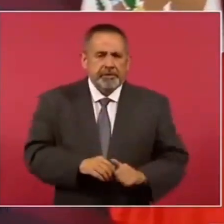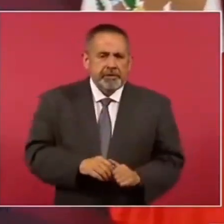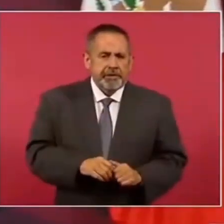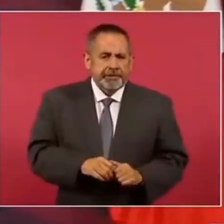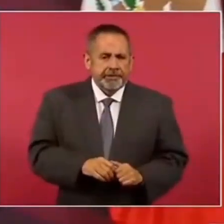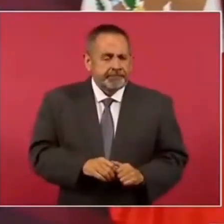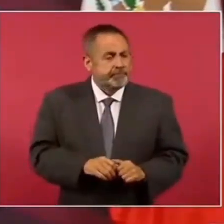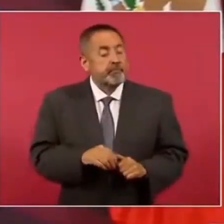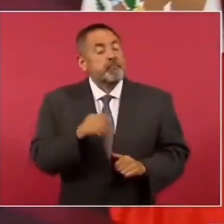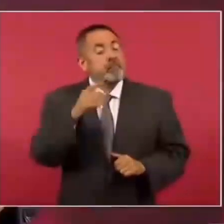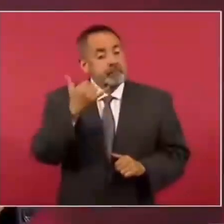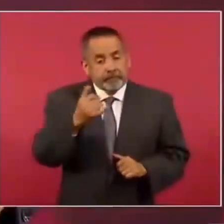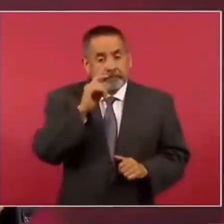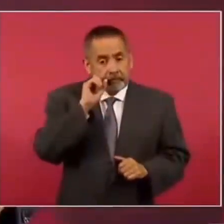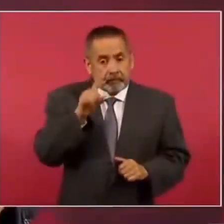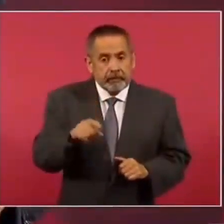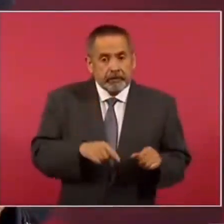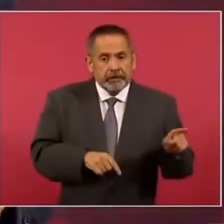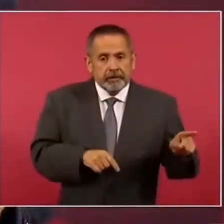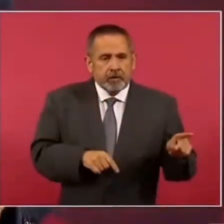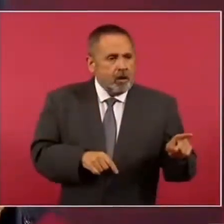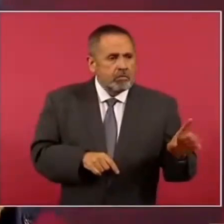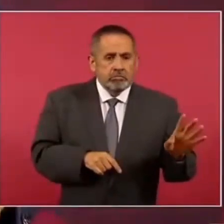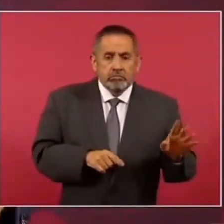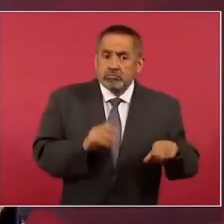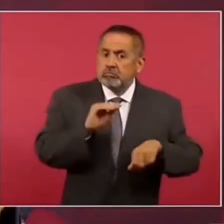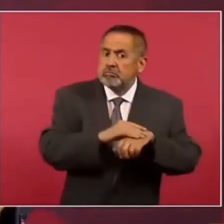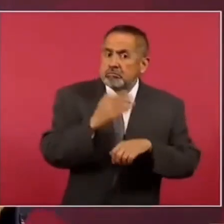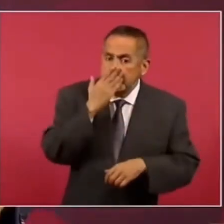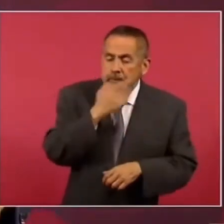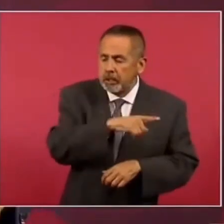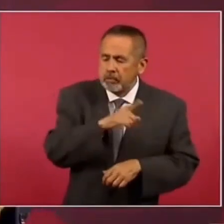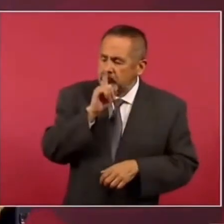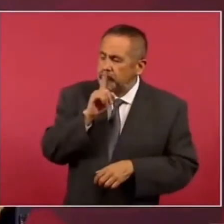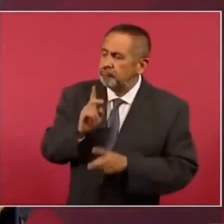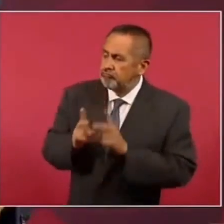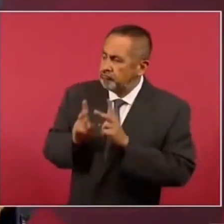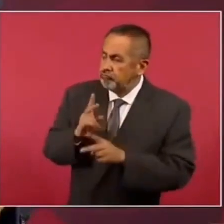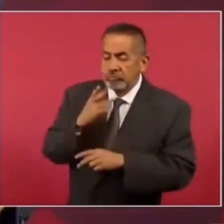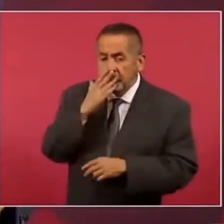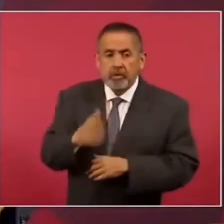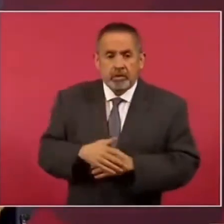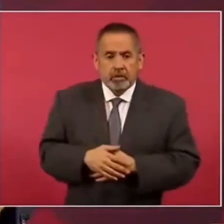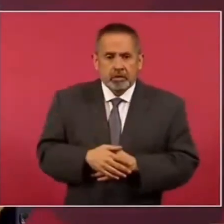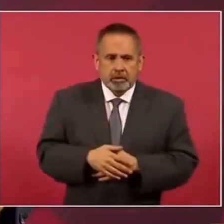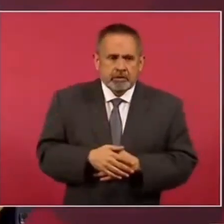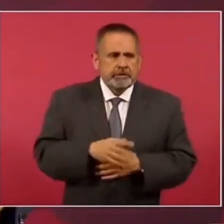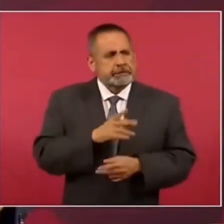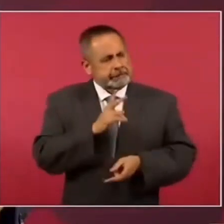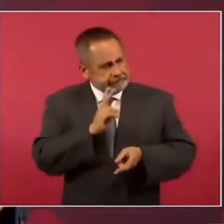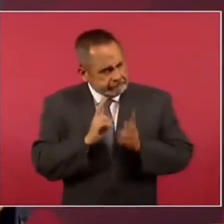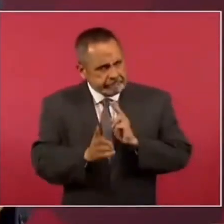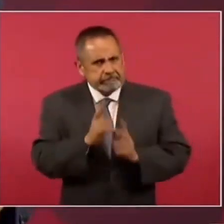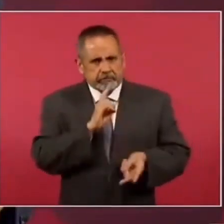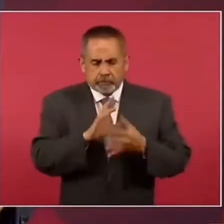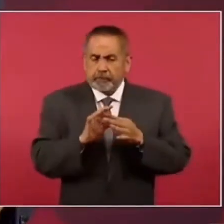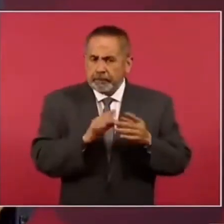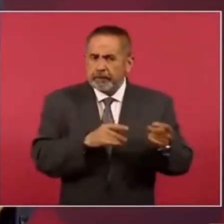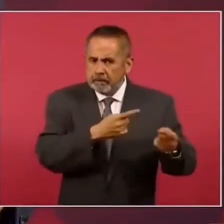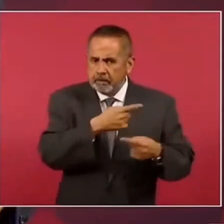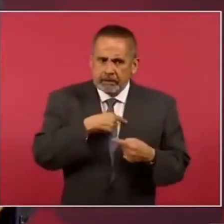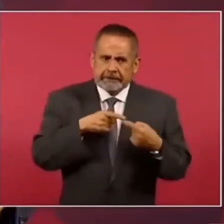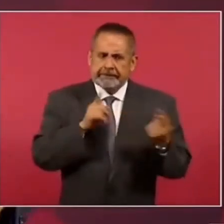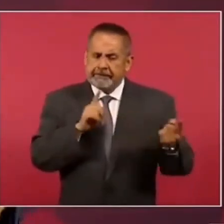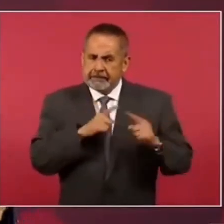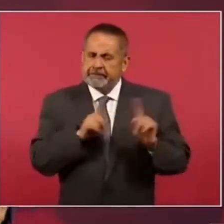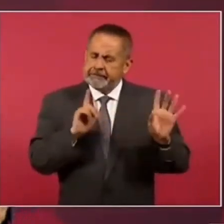porque además se portaron bien y hablamos, o sea, tuvimos